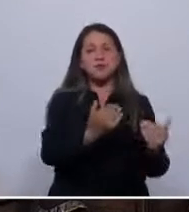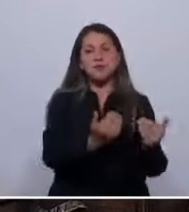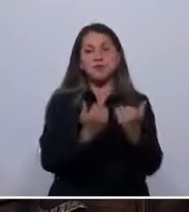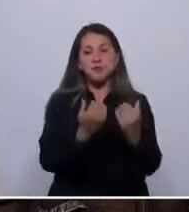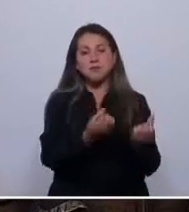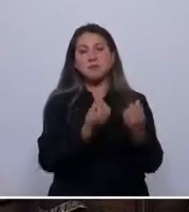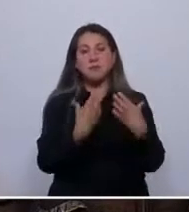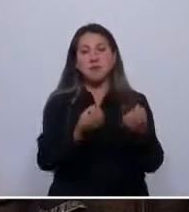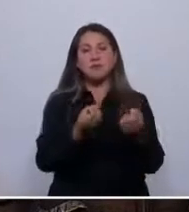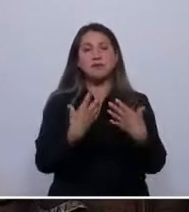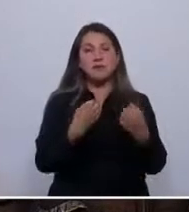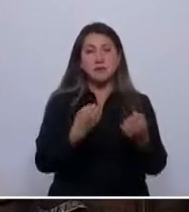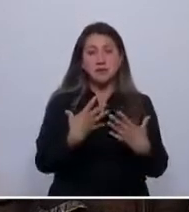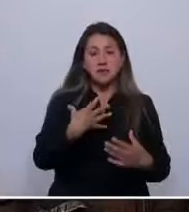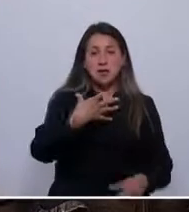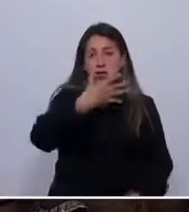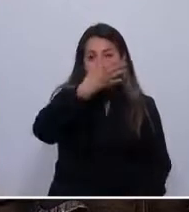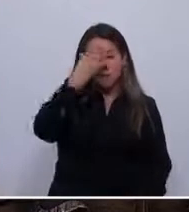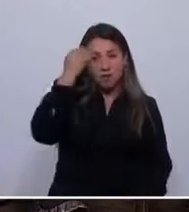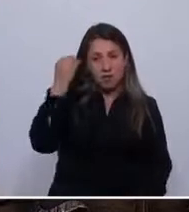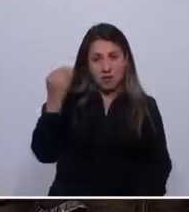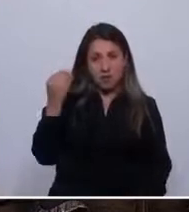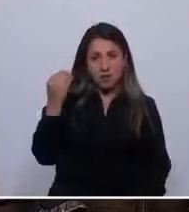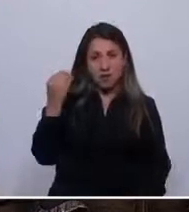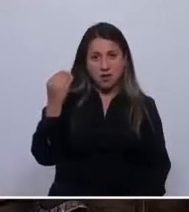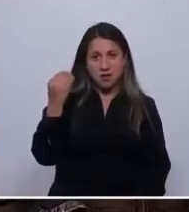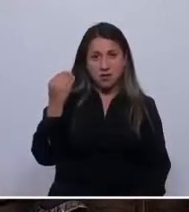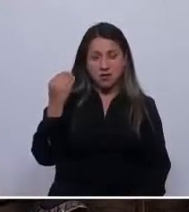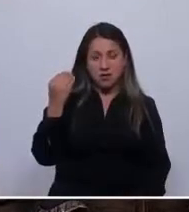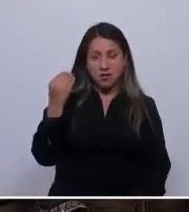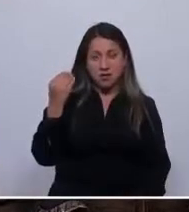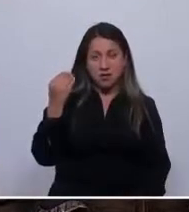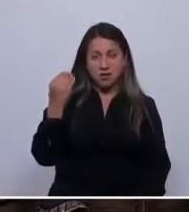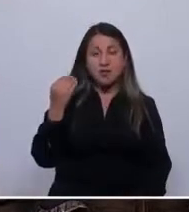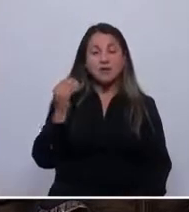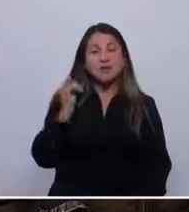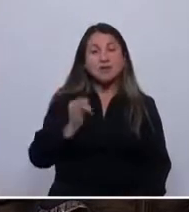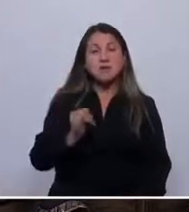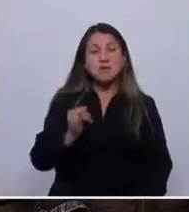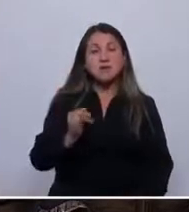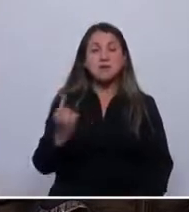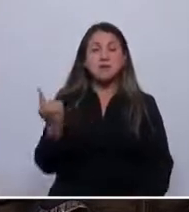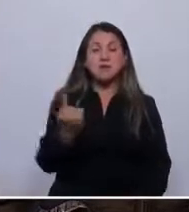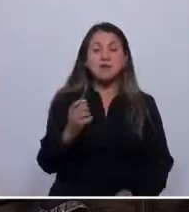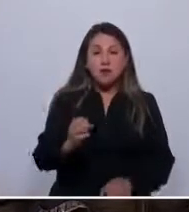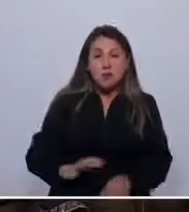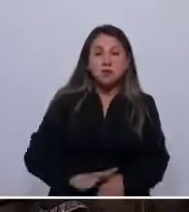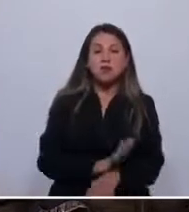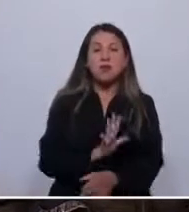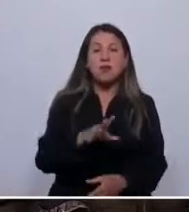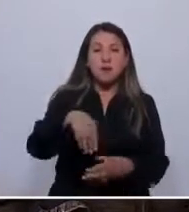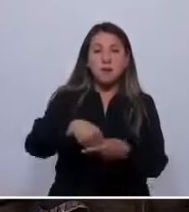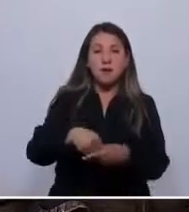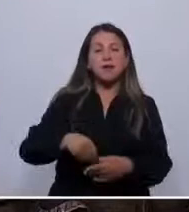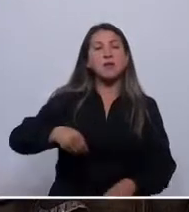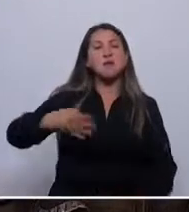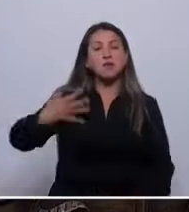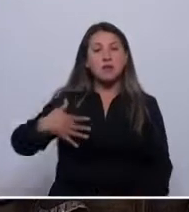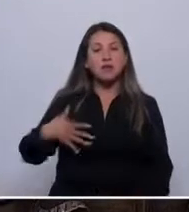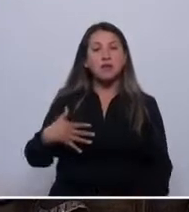a no olvidar el lugar de donde vengo. Vengo emocionada por ser parte de este proceso